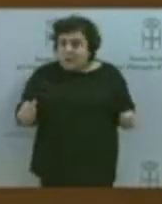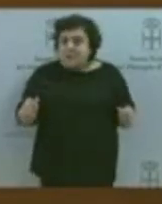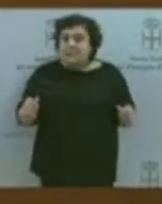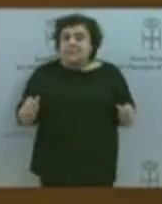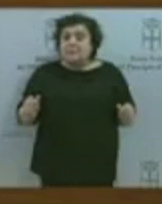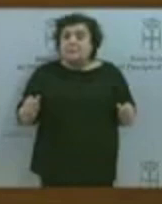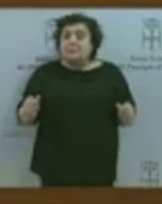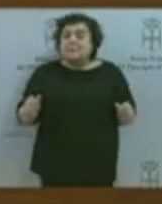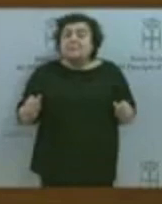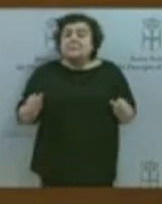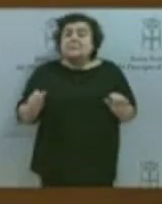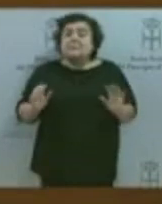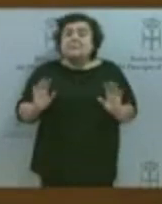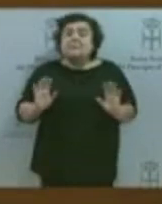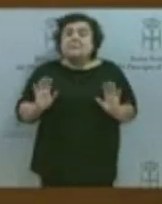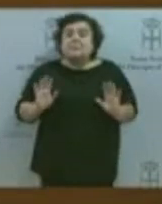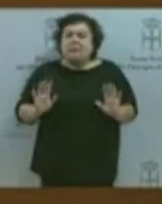arredrada en cosas. Bueno,